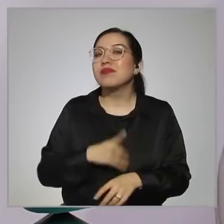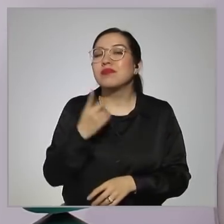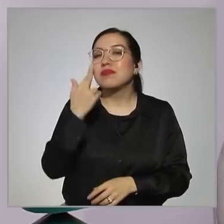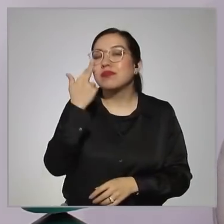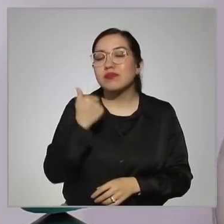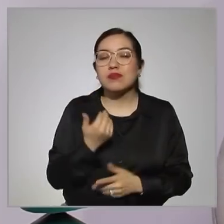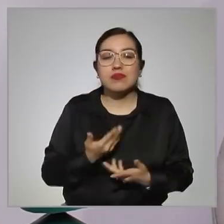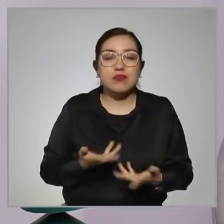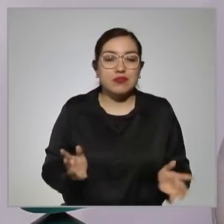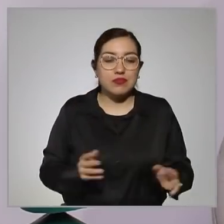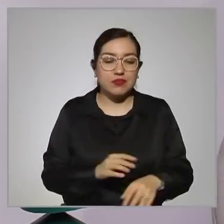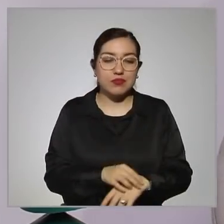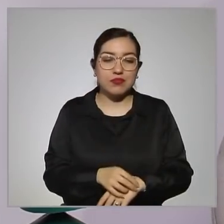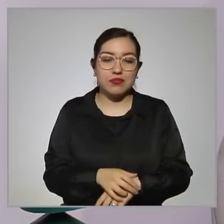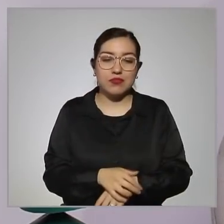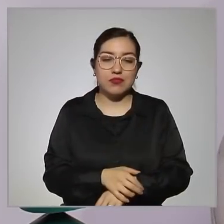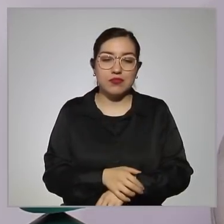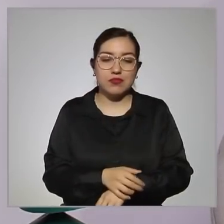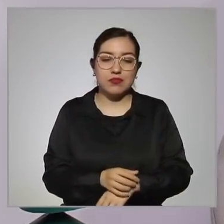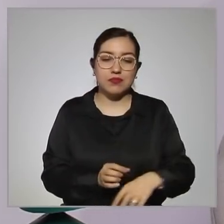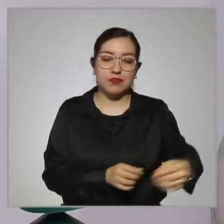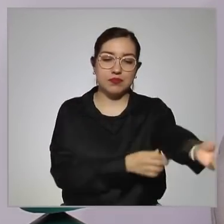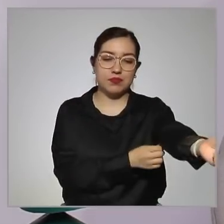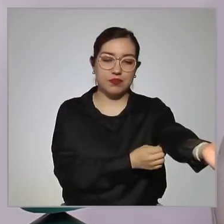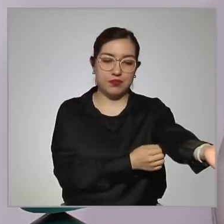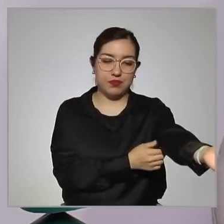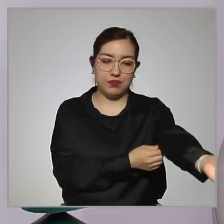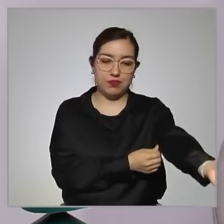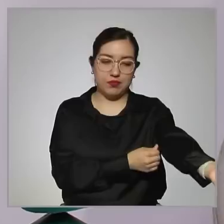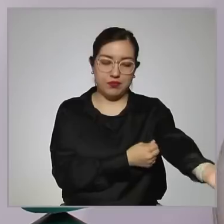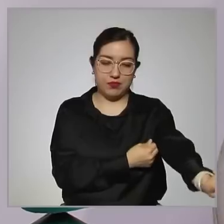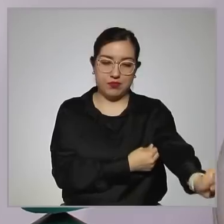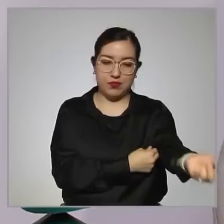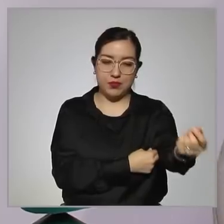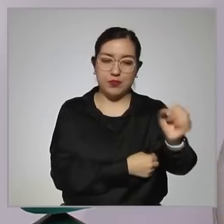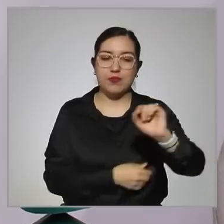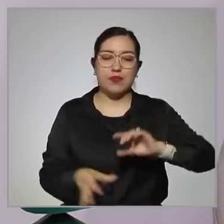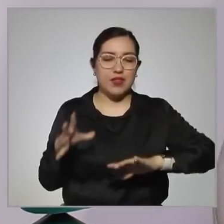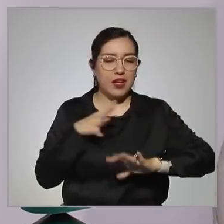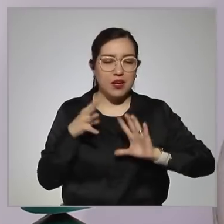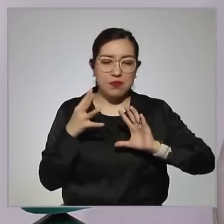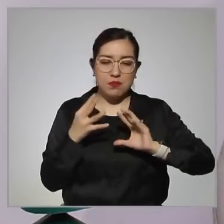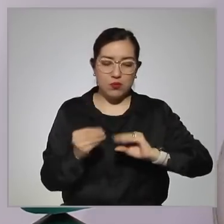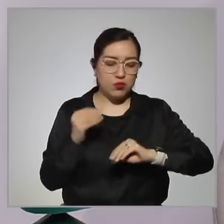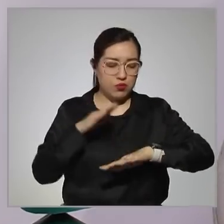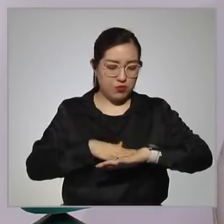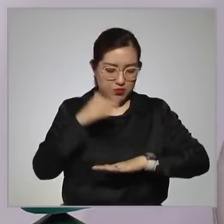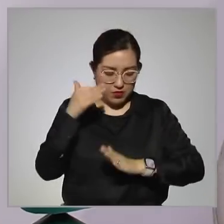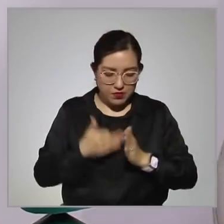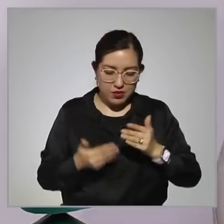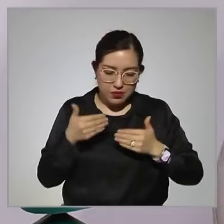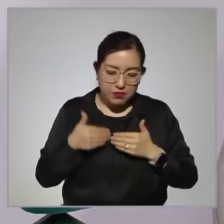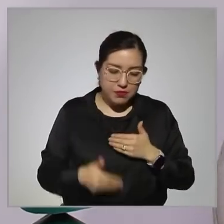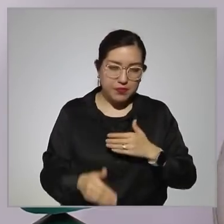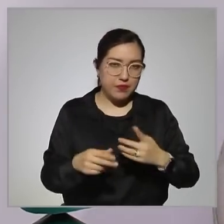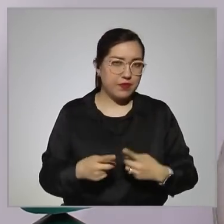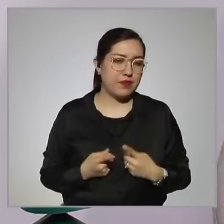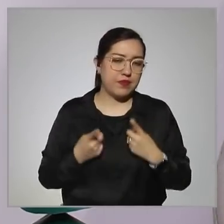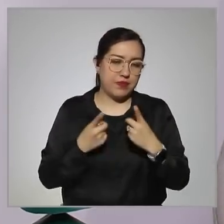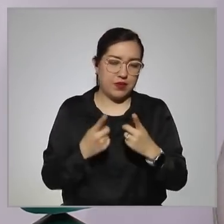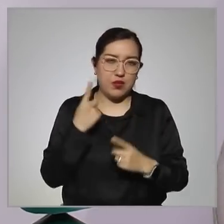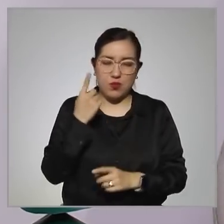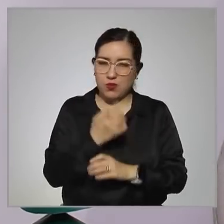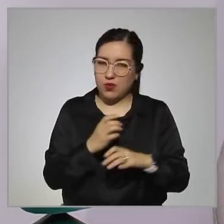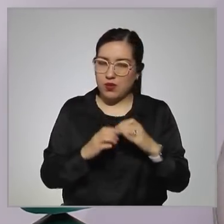quiere decir que, bueno, tenemos mucho que dar y creo que muchísimo, en ese sentido, una de las